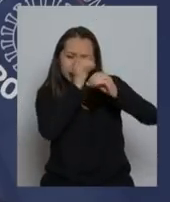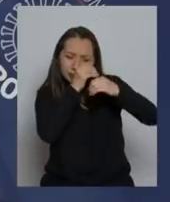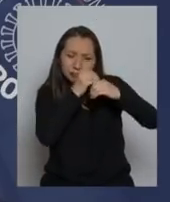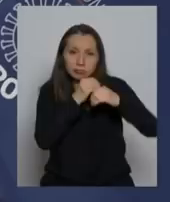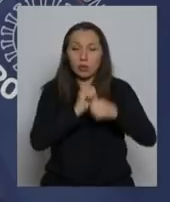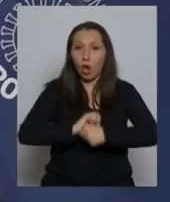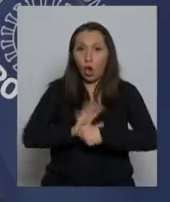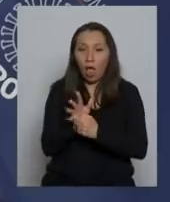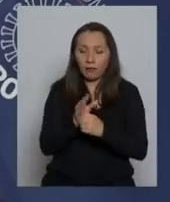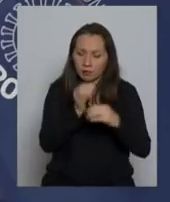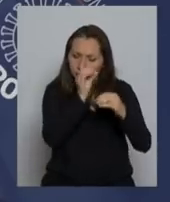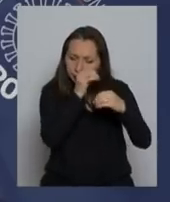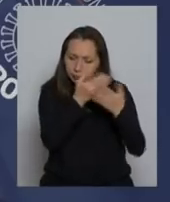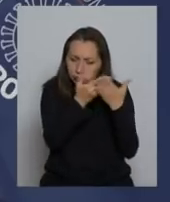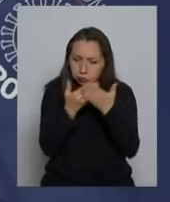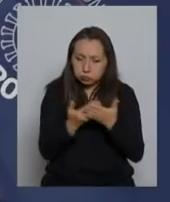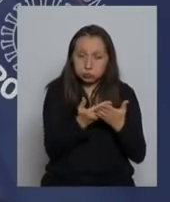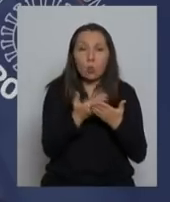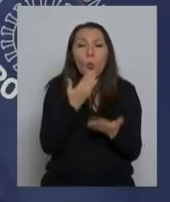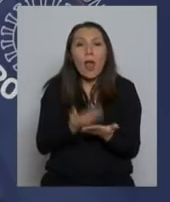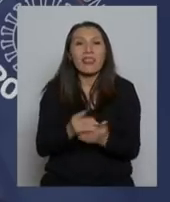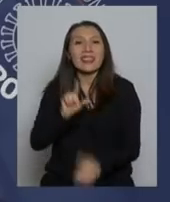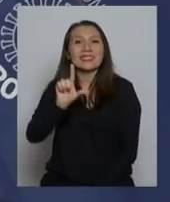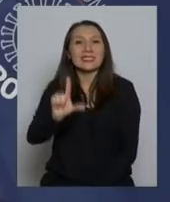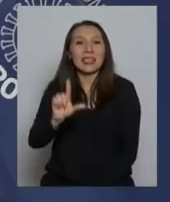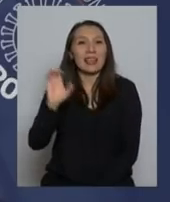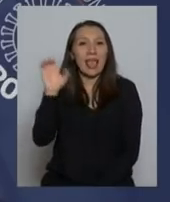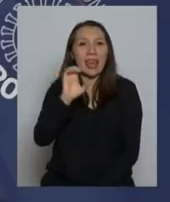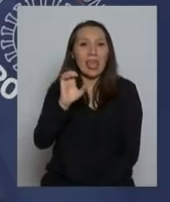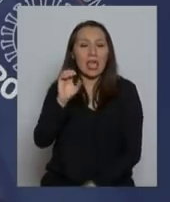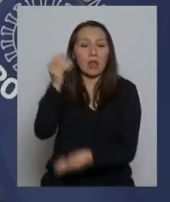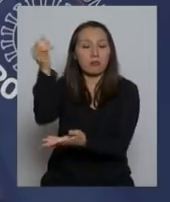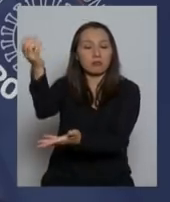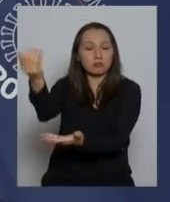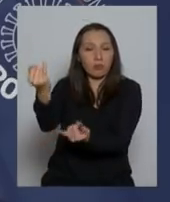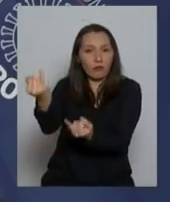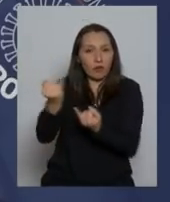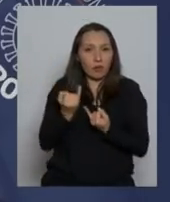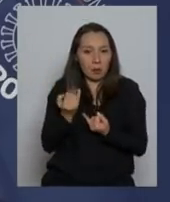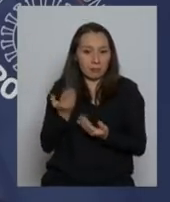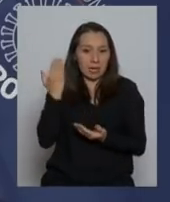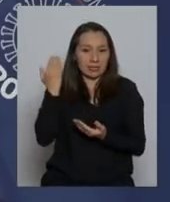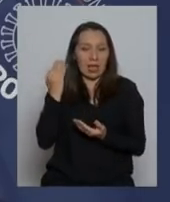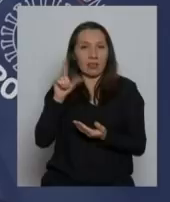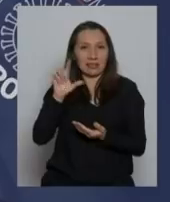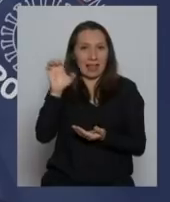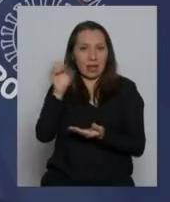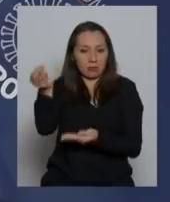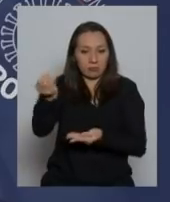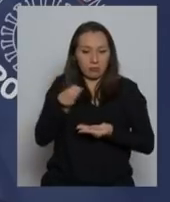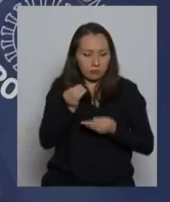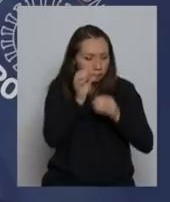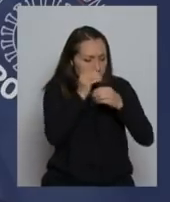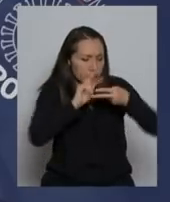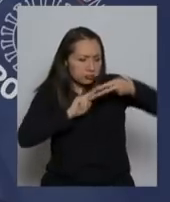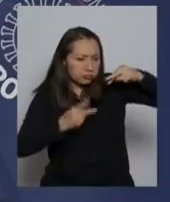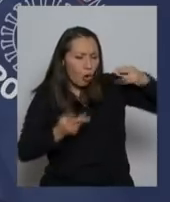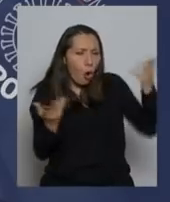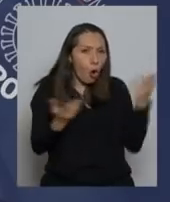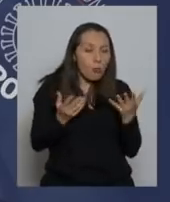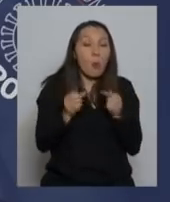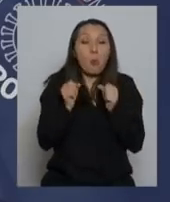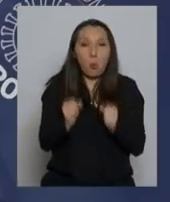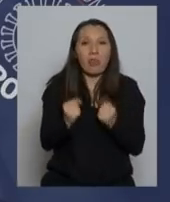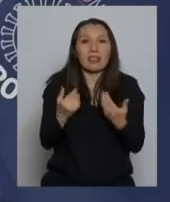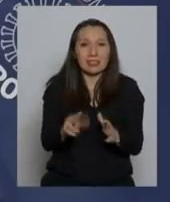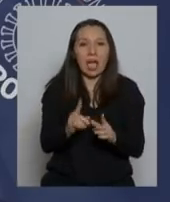de coronavirus el día 7 de enero de recién pasado. Tenía la